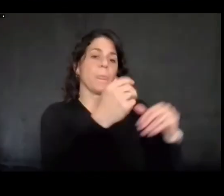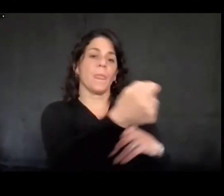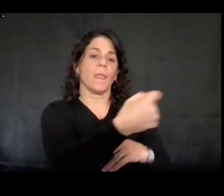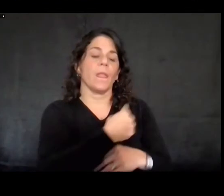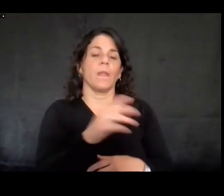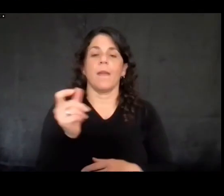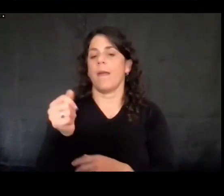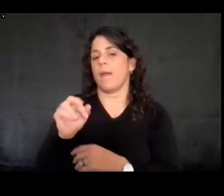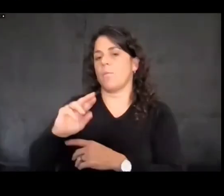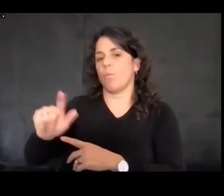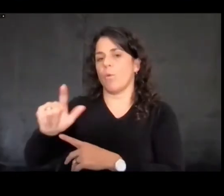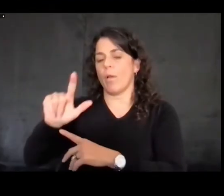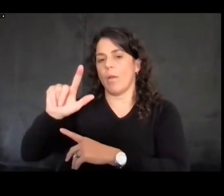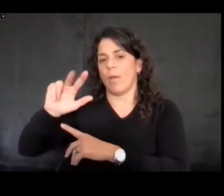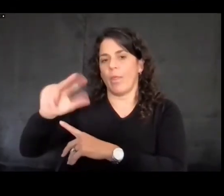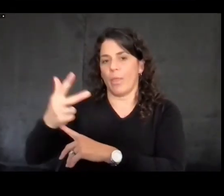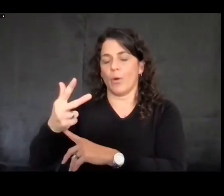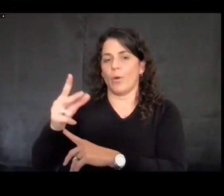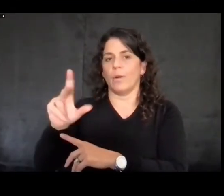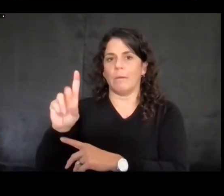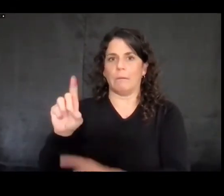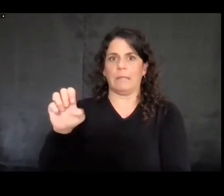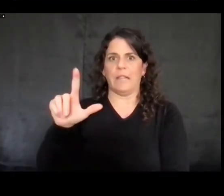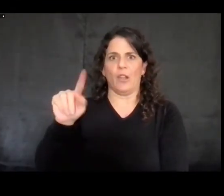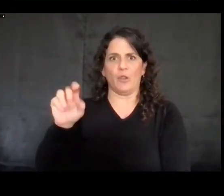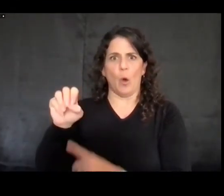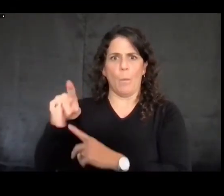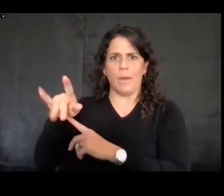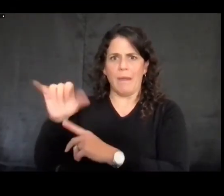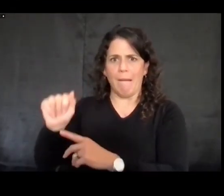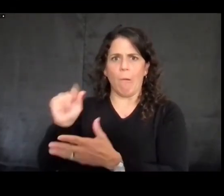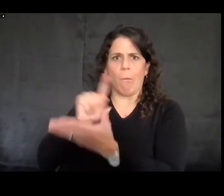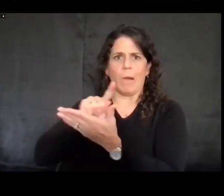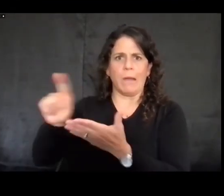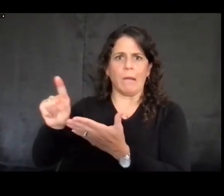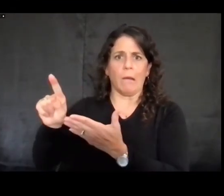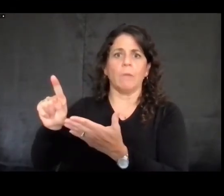3 de abril es de el toyo week